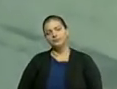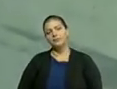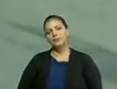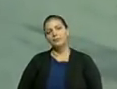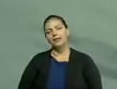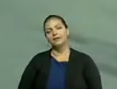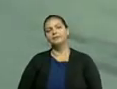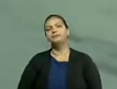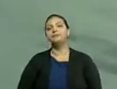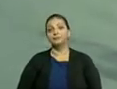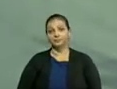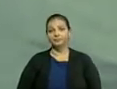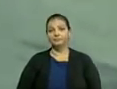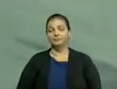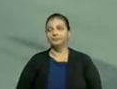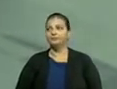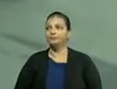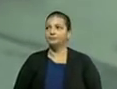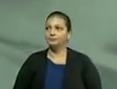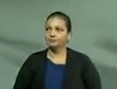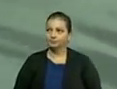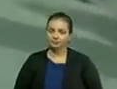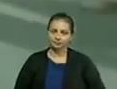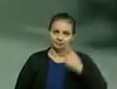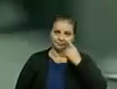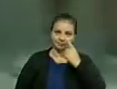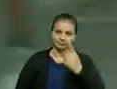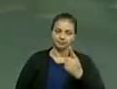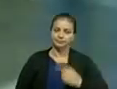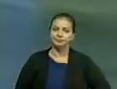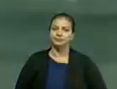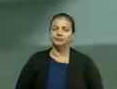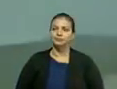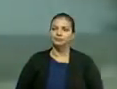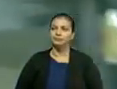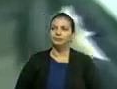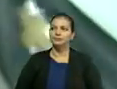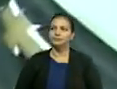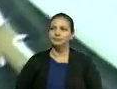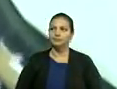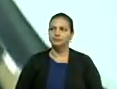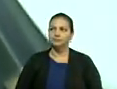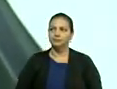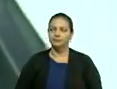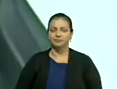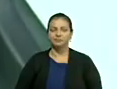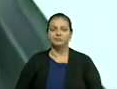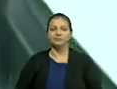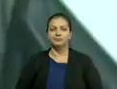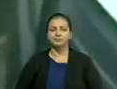Acá está que burbujea. Y le hace burbuja. Mire. Mire cómo hace ahí.